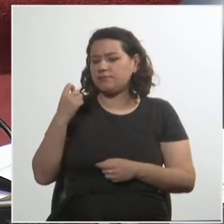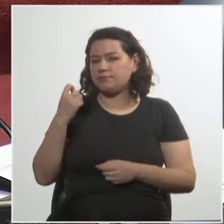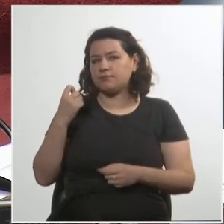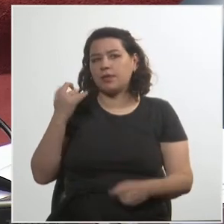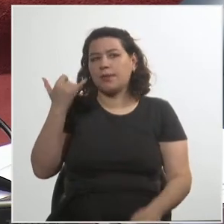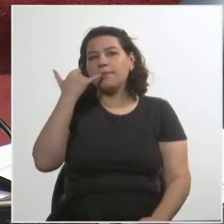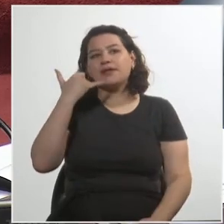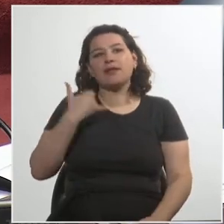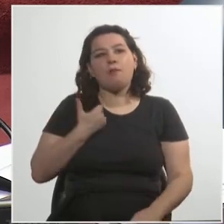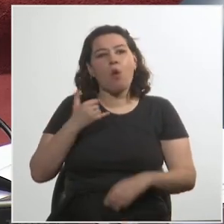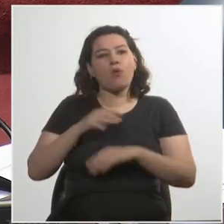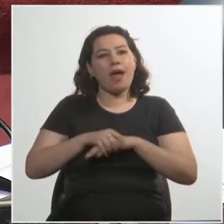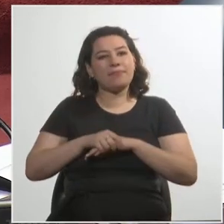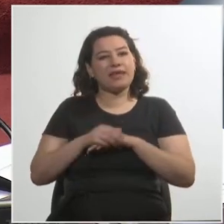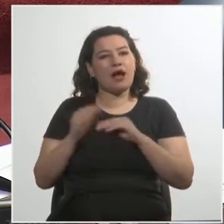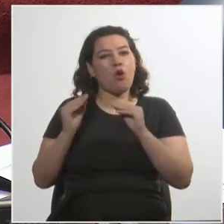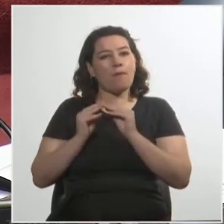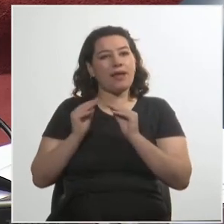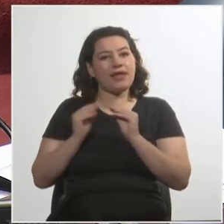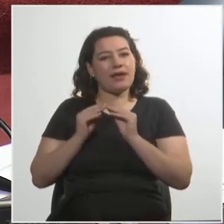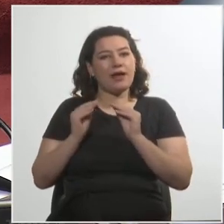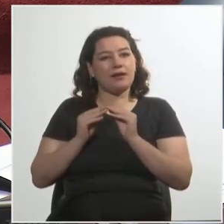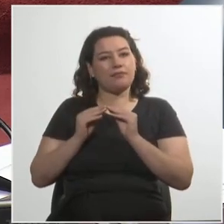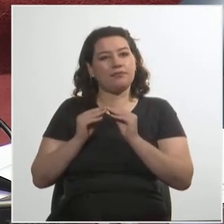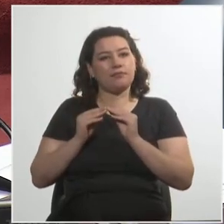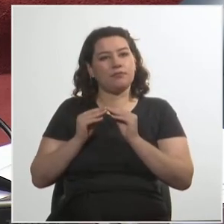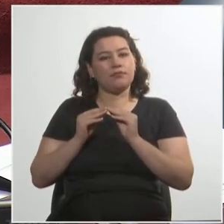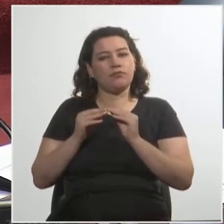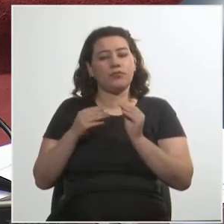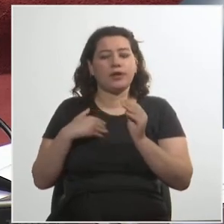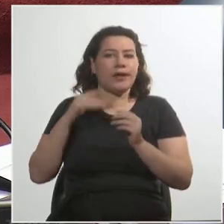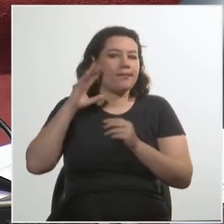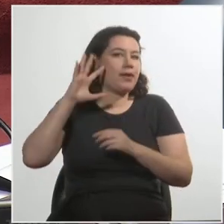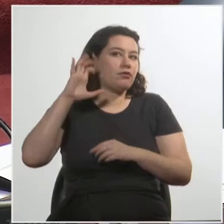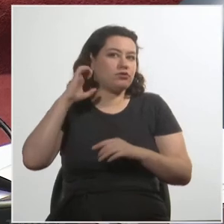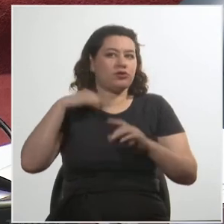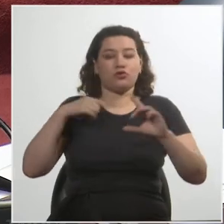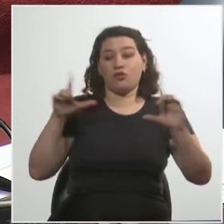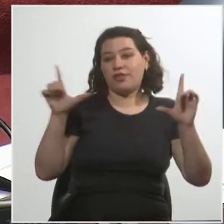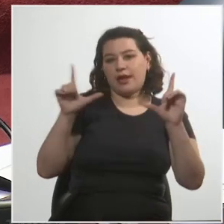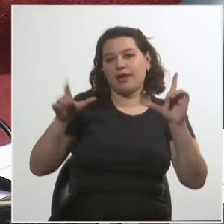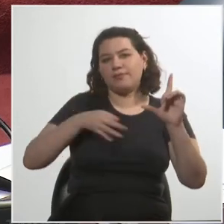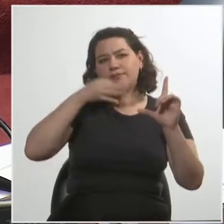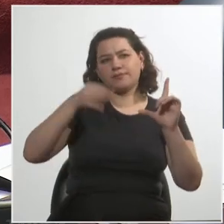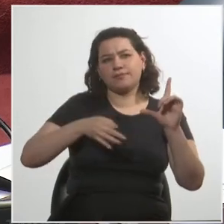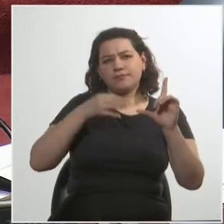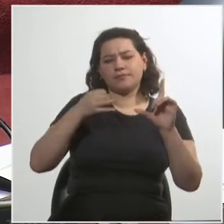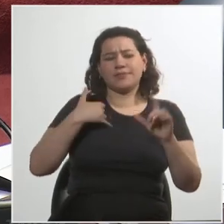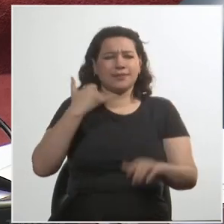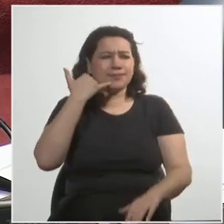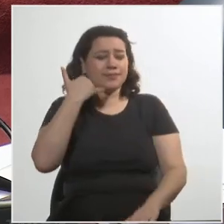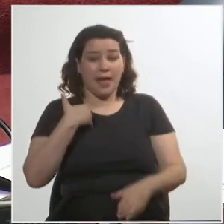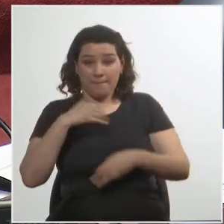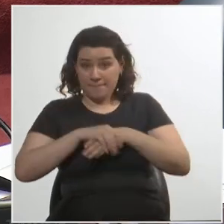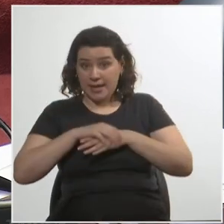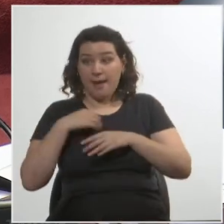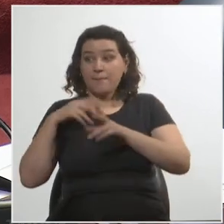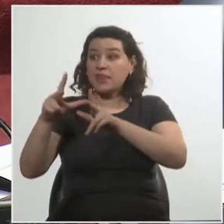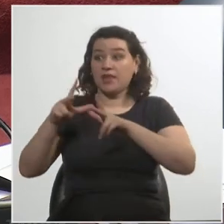amiga y compañera porque me escuchó decir algo en la televisión y me decía